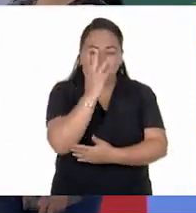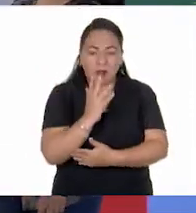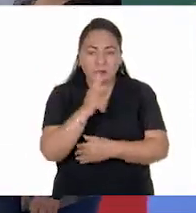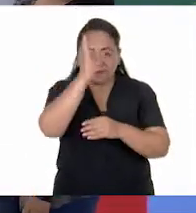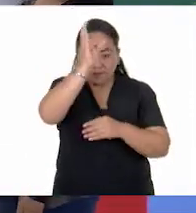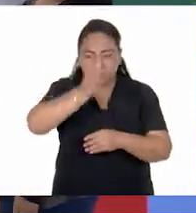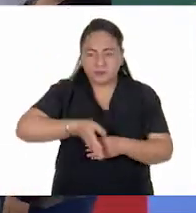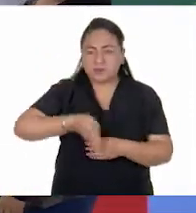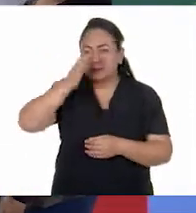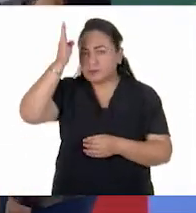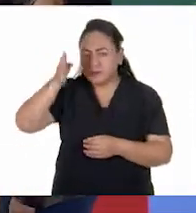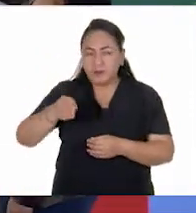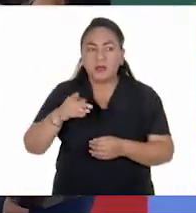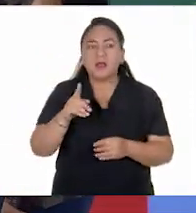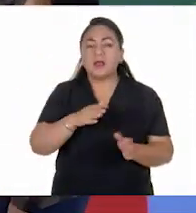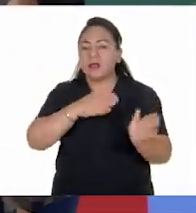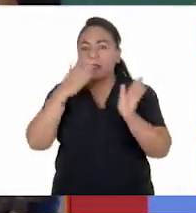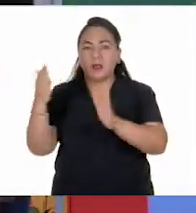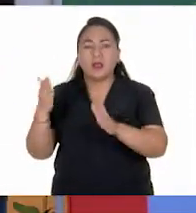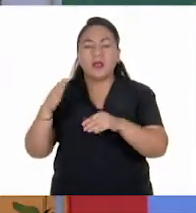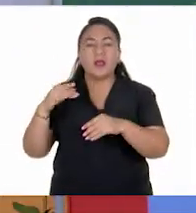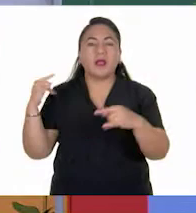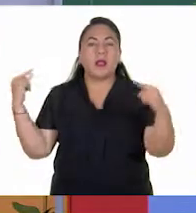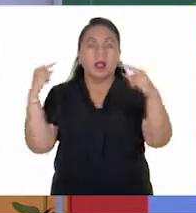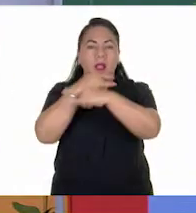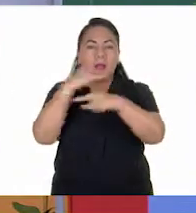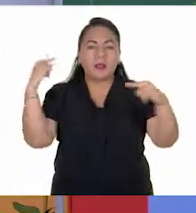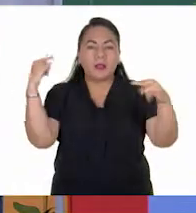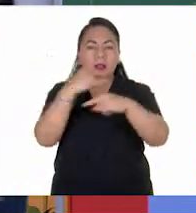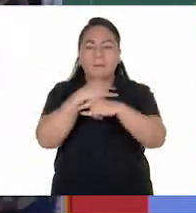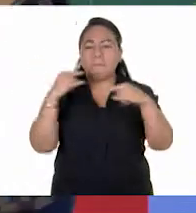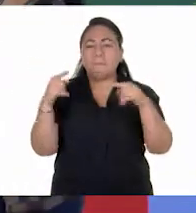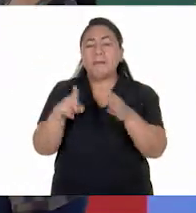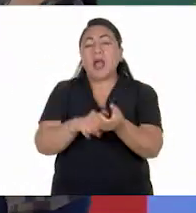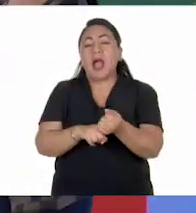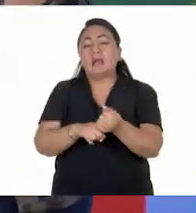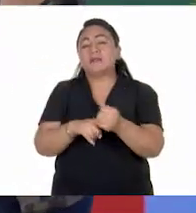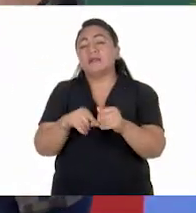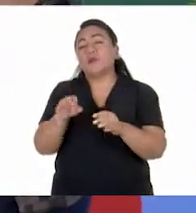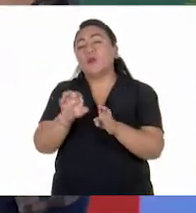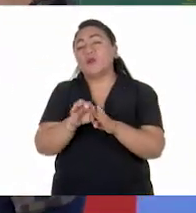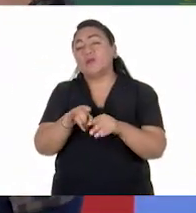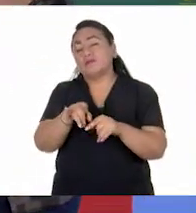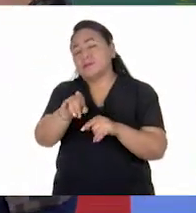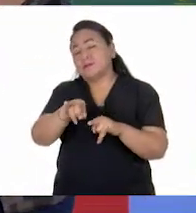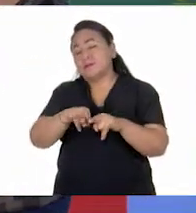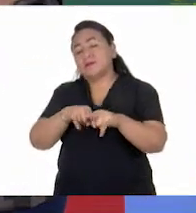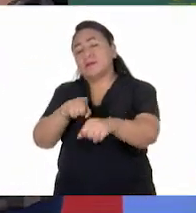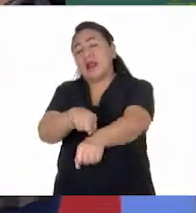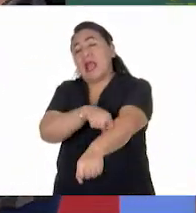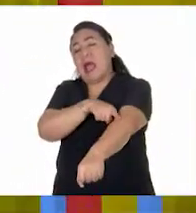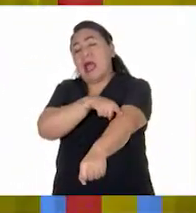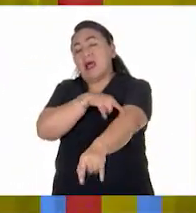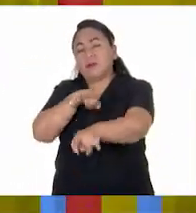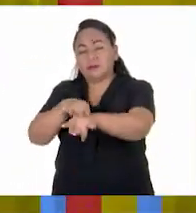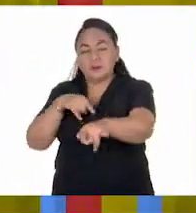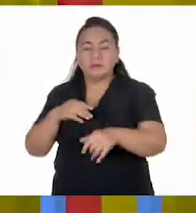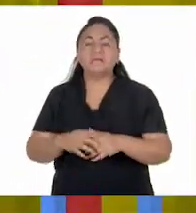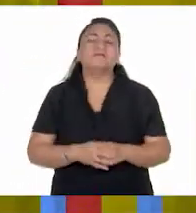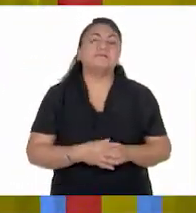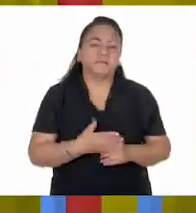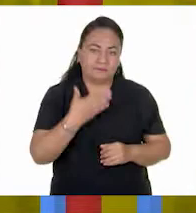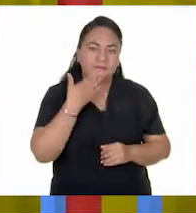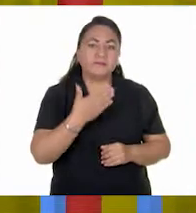Muy bien, Pili. Y aquí está la avenida, que es muy larga. Creo que sí es parecido. Muy bien. Ustedes en